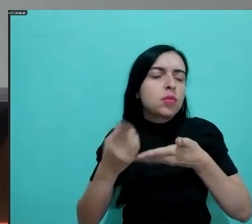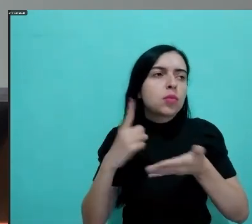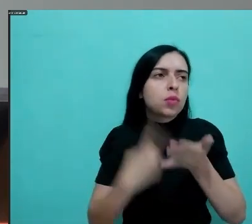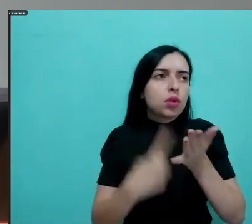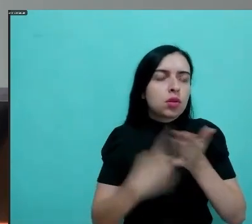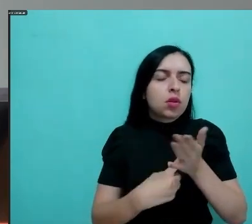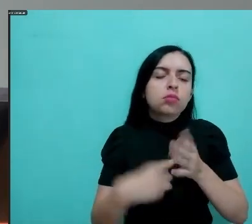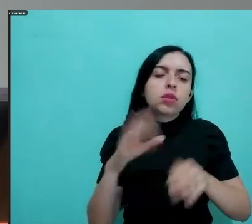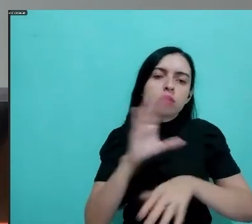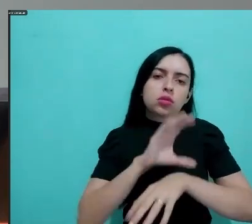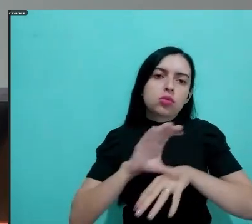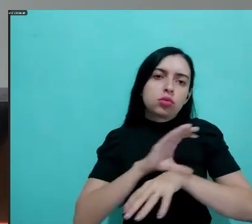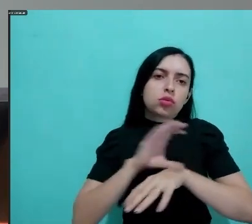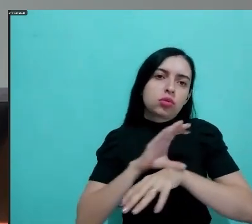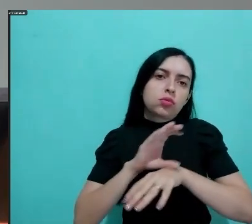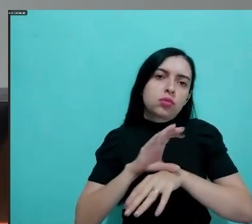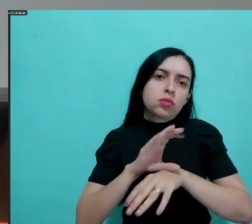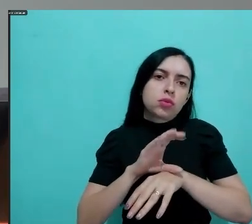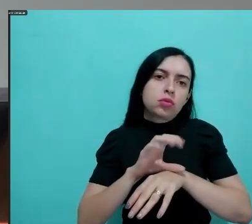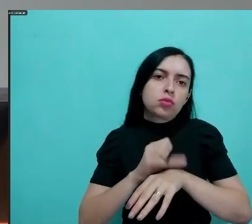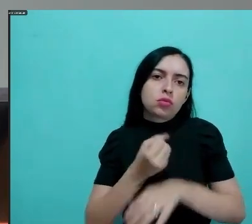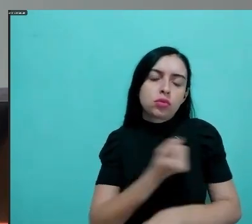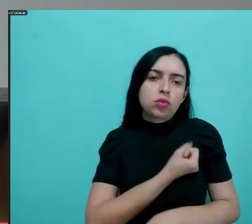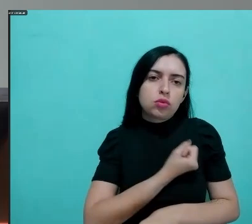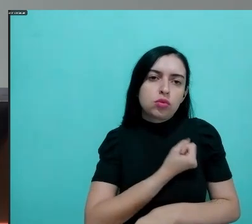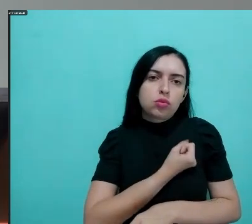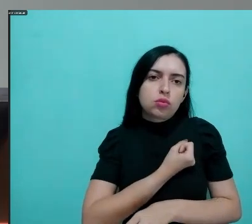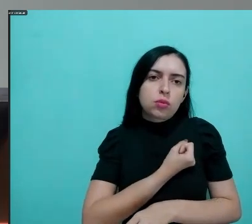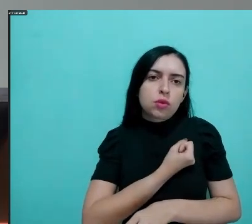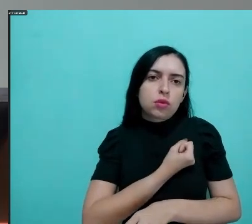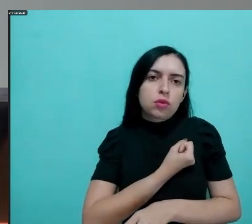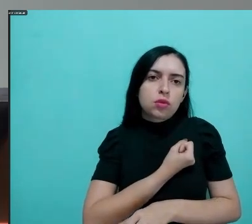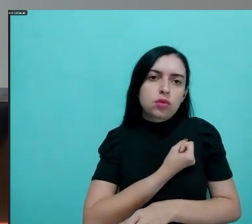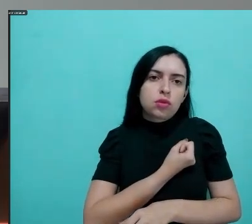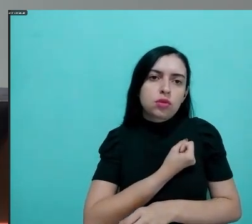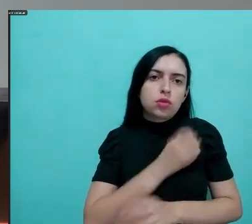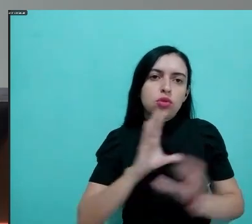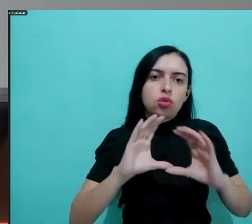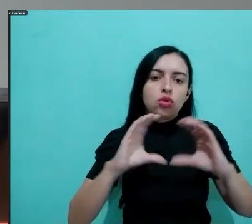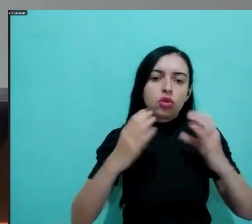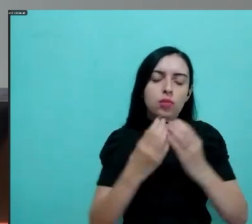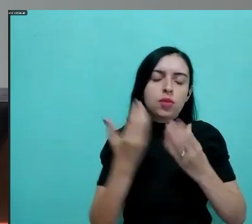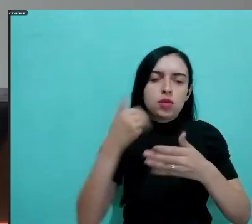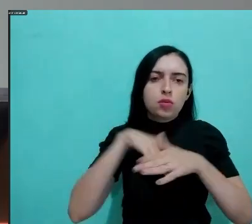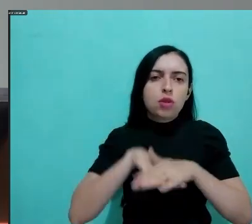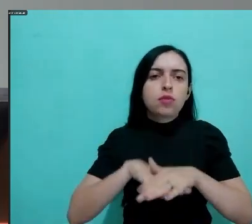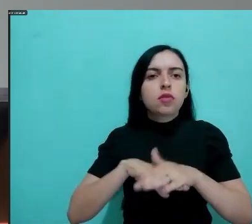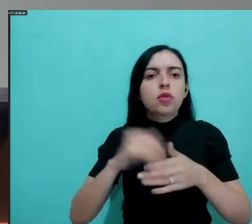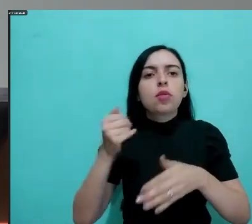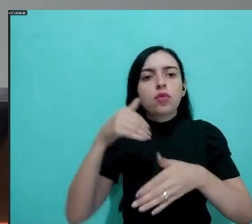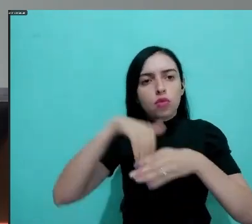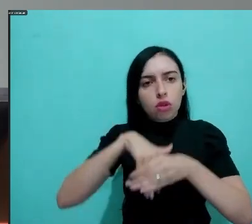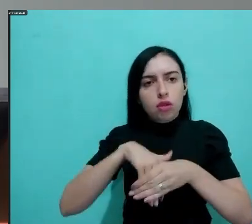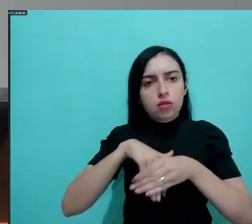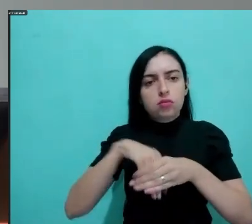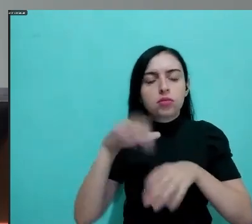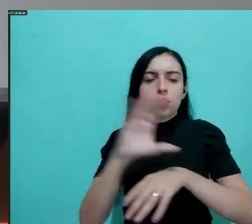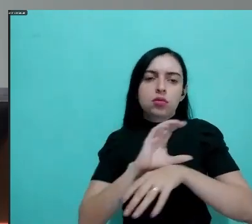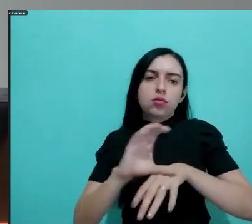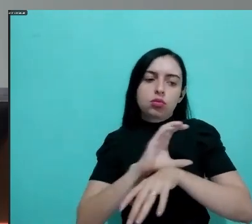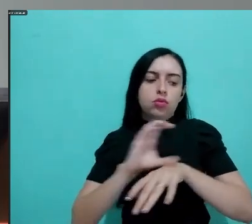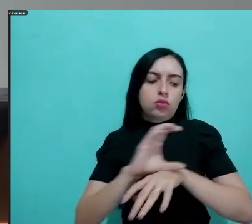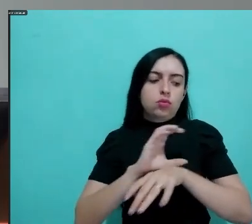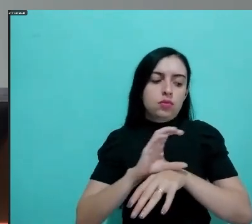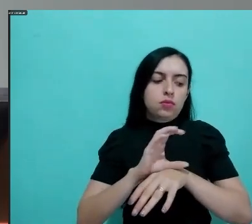Constitución. El número de sus comisiones internas fue definido por la Constitución.